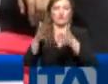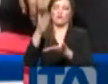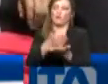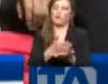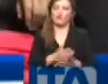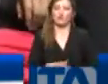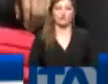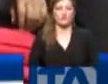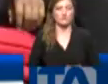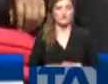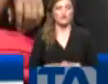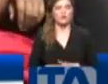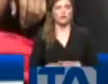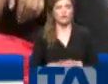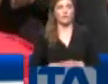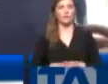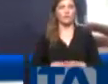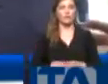obra.